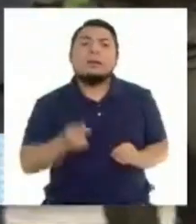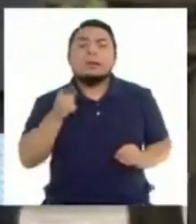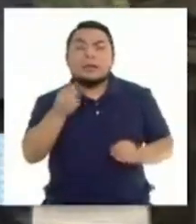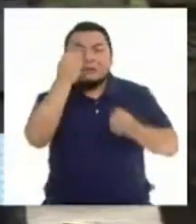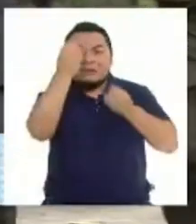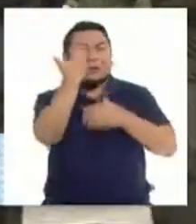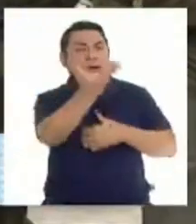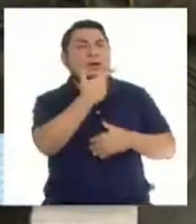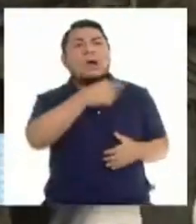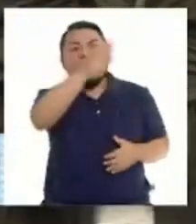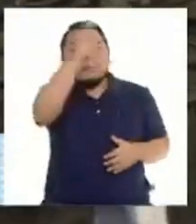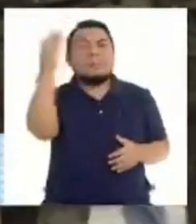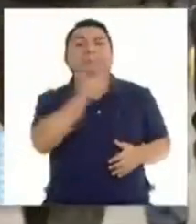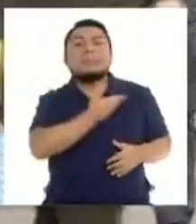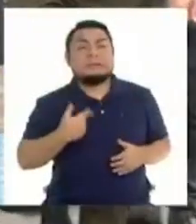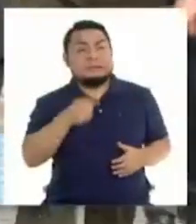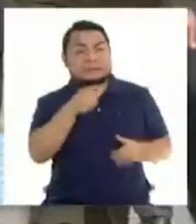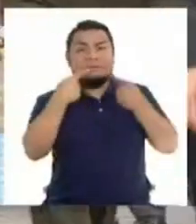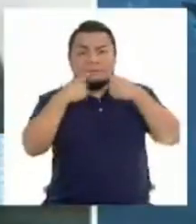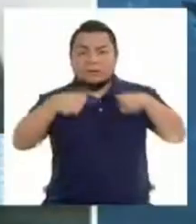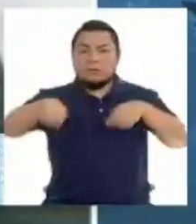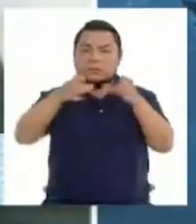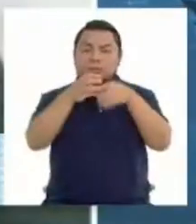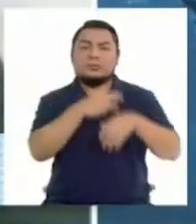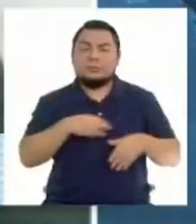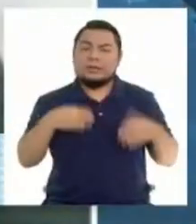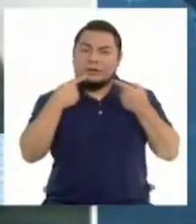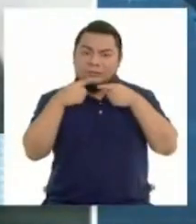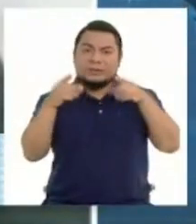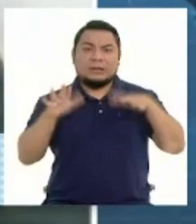informada a todos los miembros del gabinete